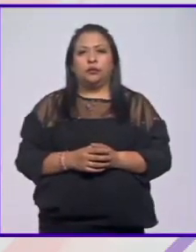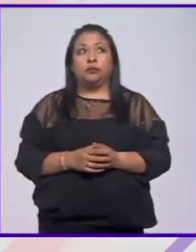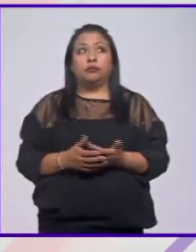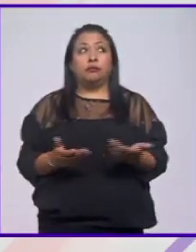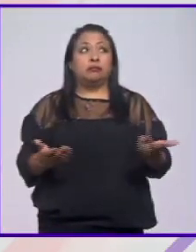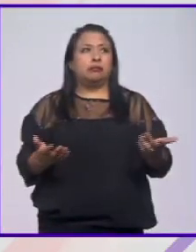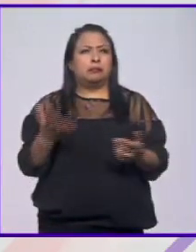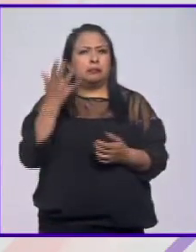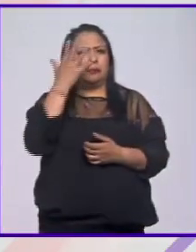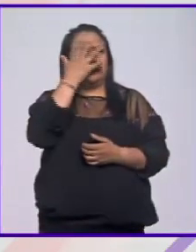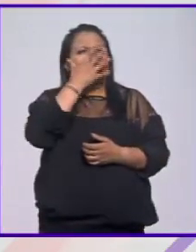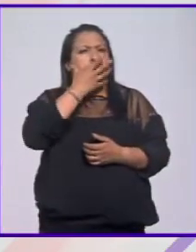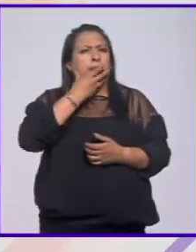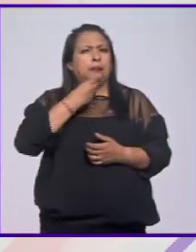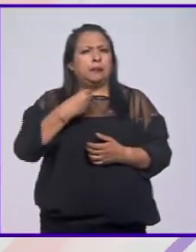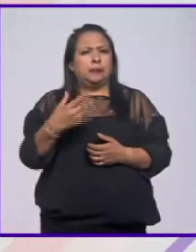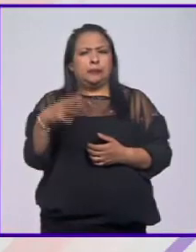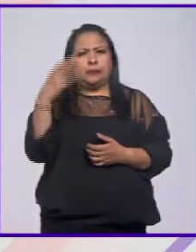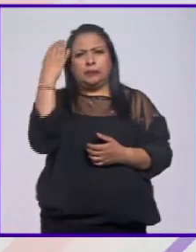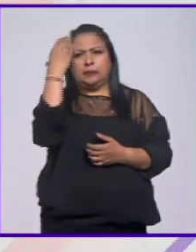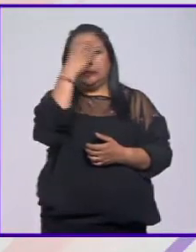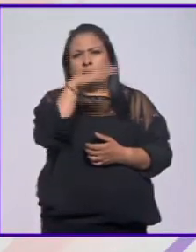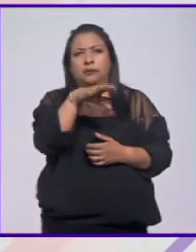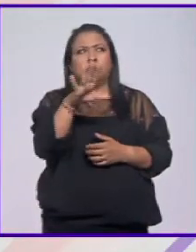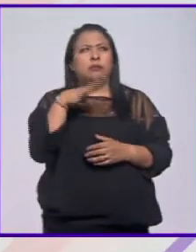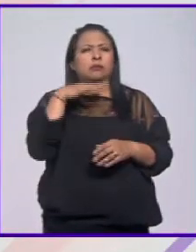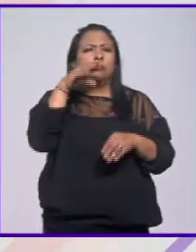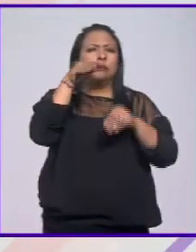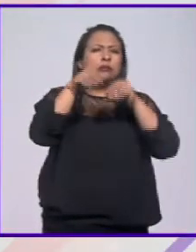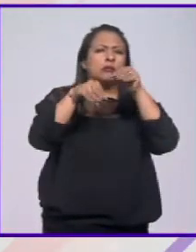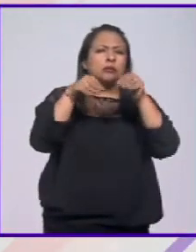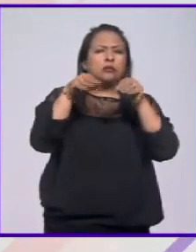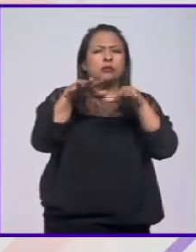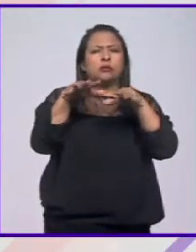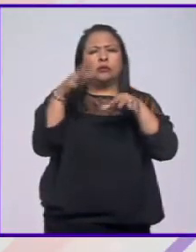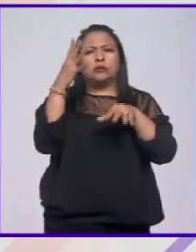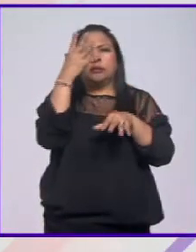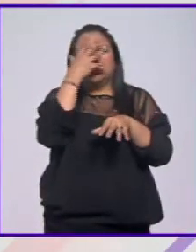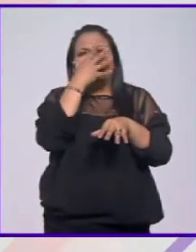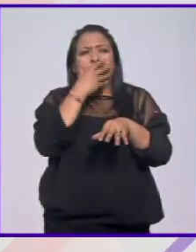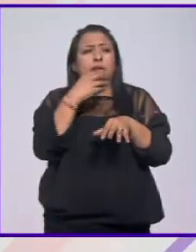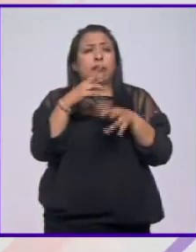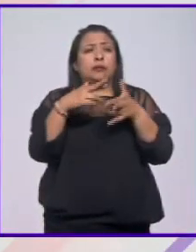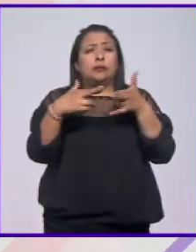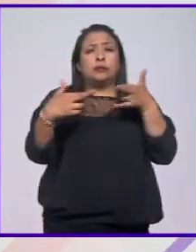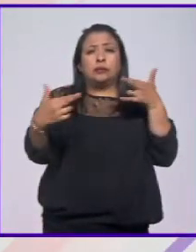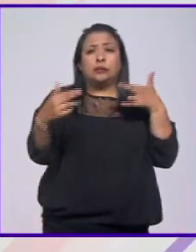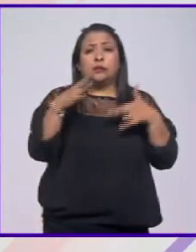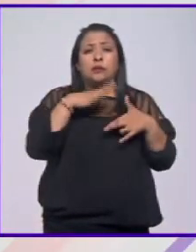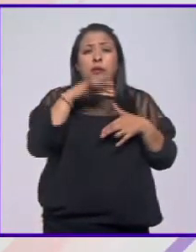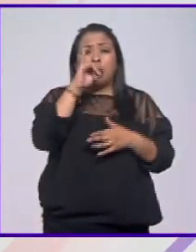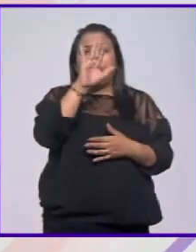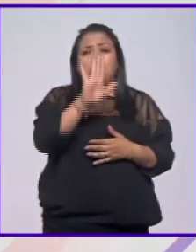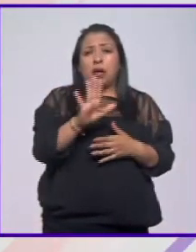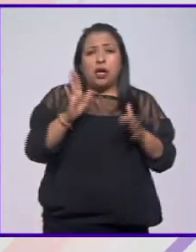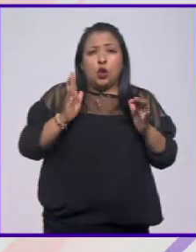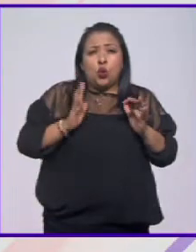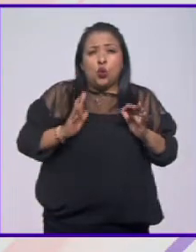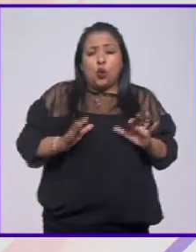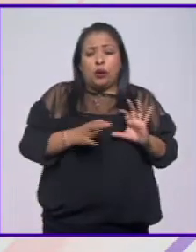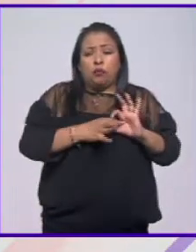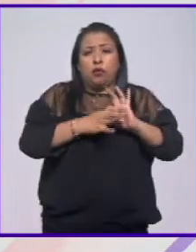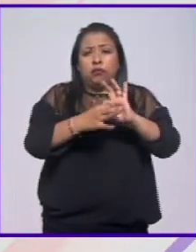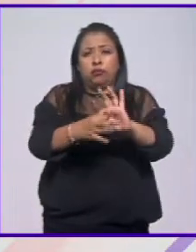Bueno, pues qué belleza de retratos. La estética y esa relación que tiene la imagen con el cuerpo y